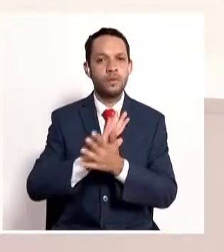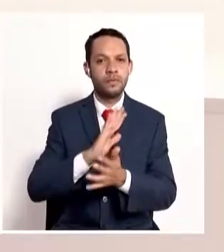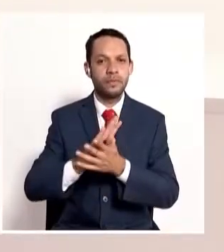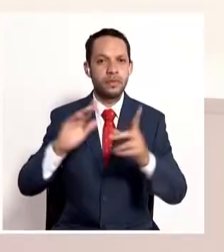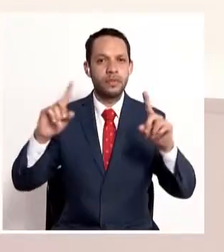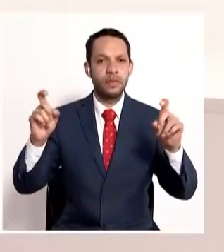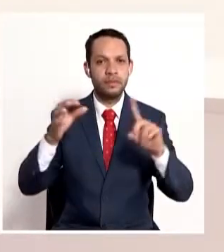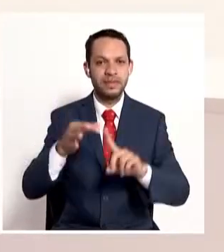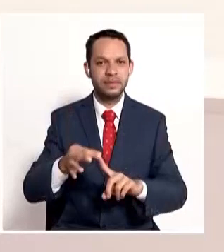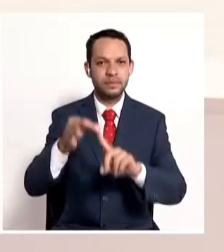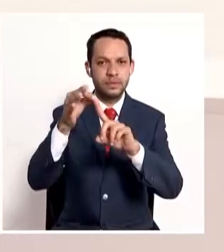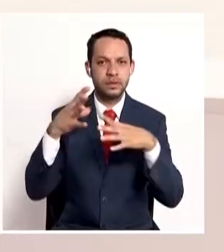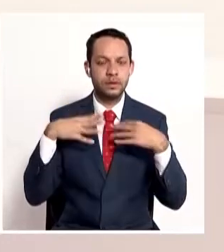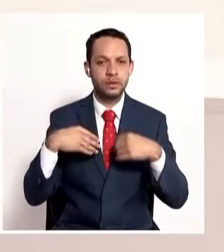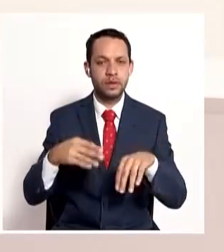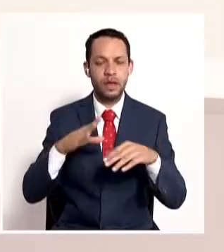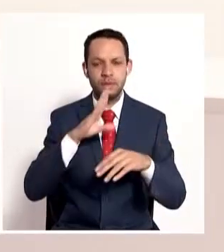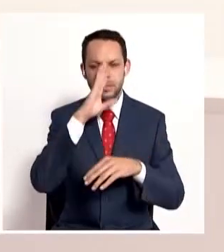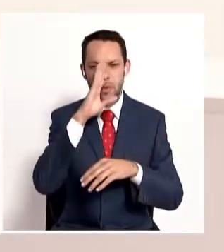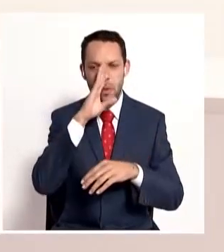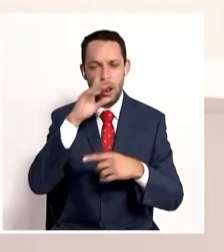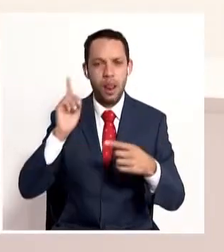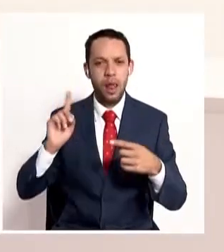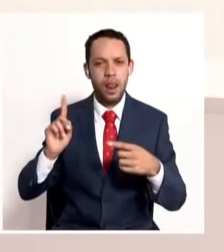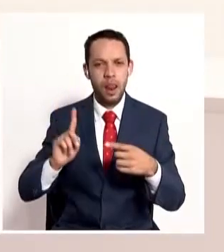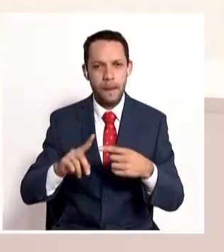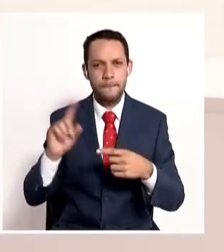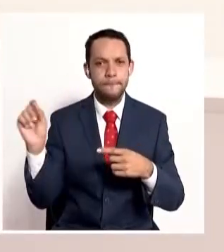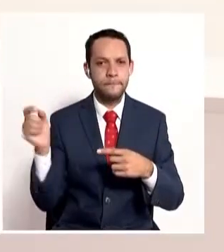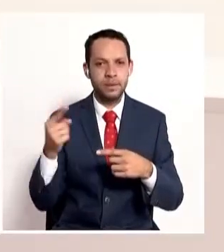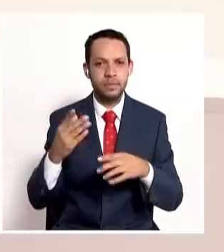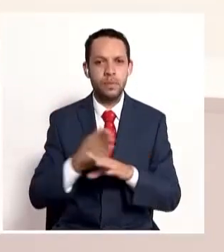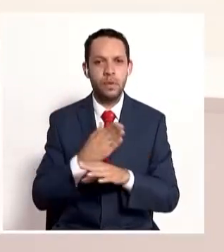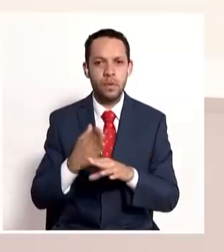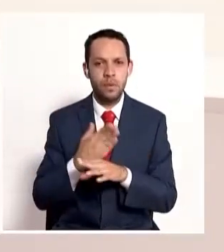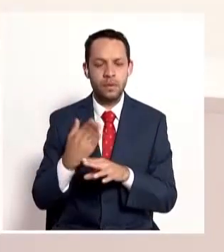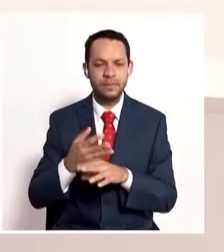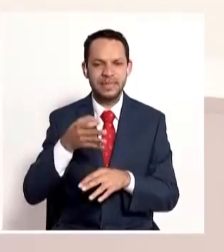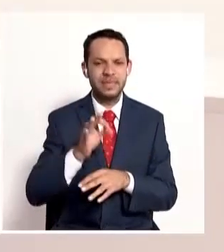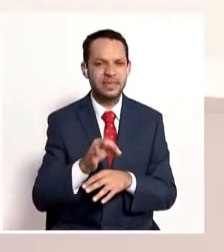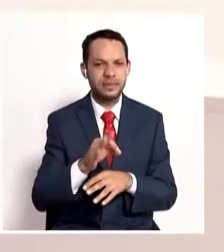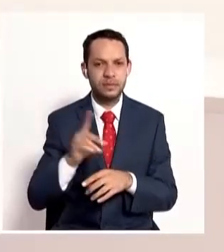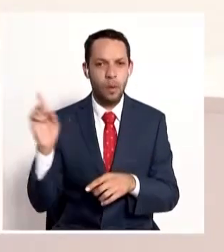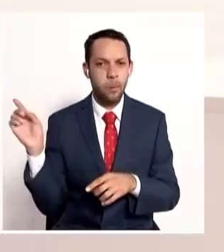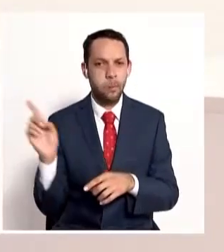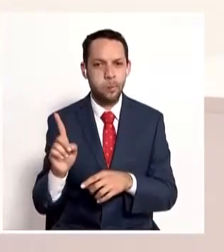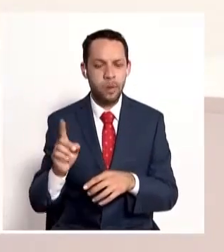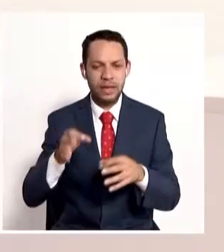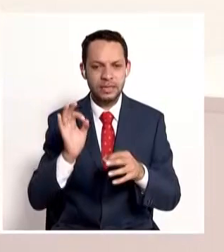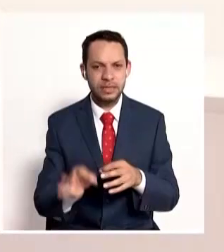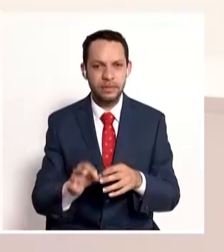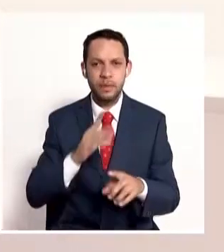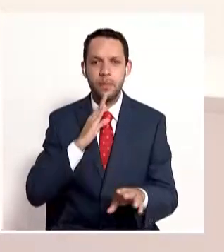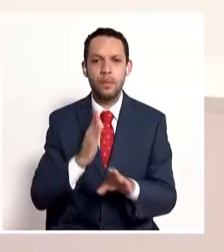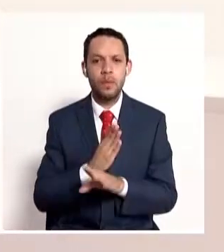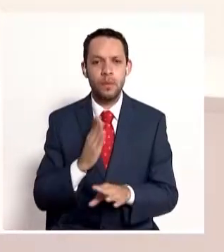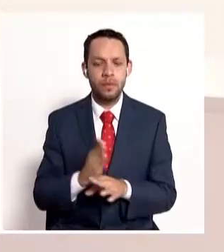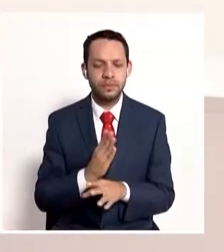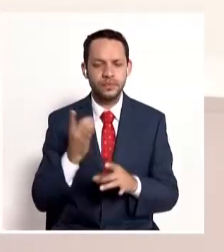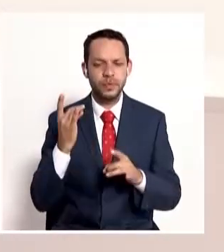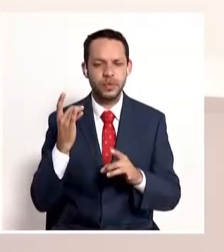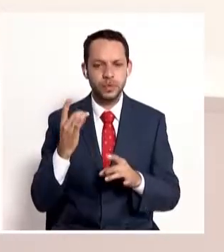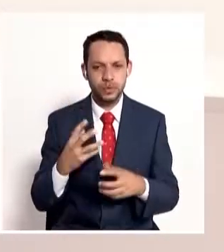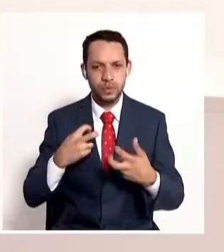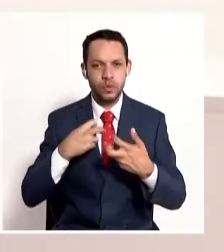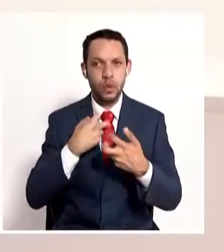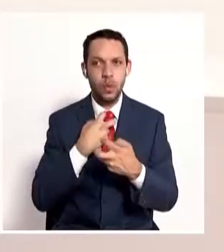tema que queremos hablar que es muy frecuente y se puede decir que la primer causa de consulta en el mundo que es el dolor osteoarticular